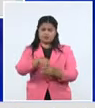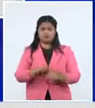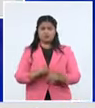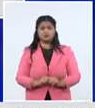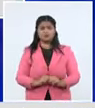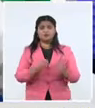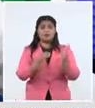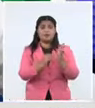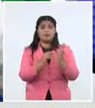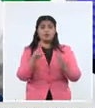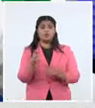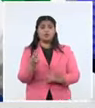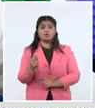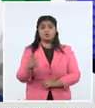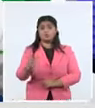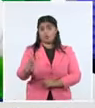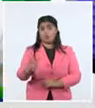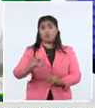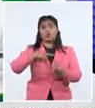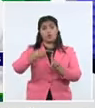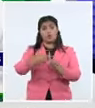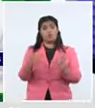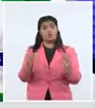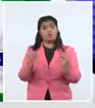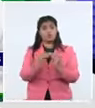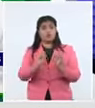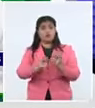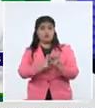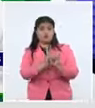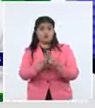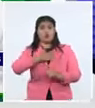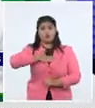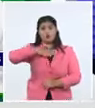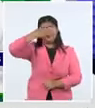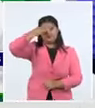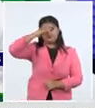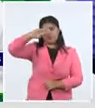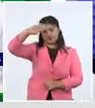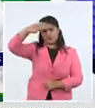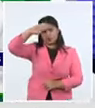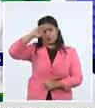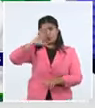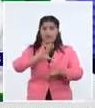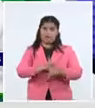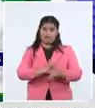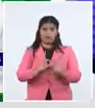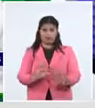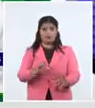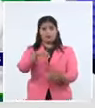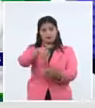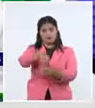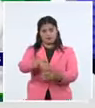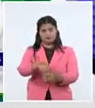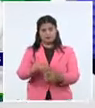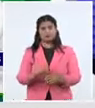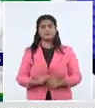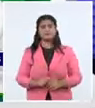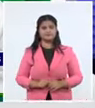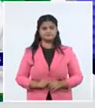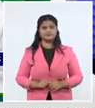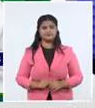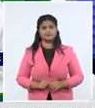1.201 de los 1.210 diagnosticados, casos producto de la transmisión autóctona en nuestro